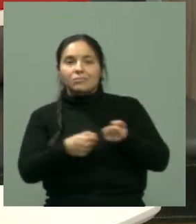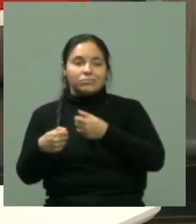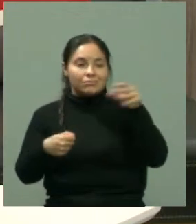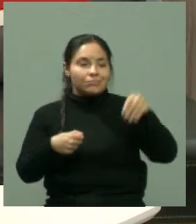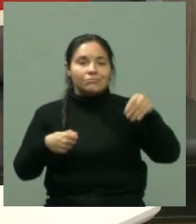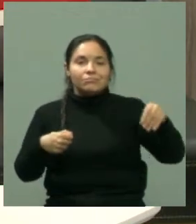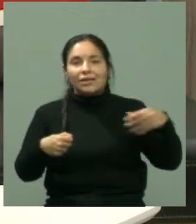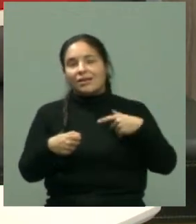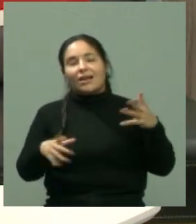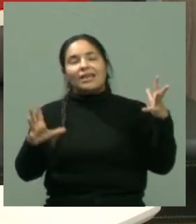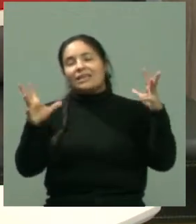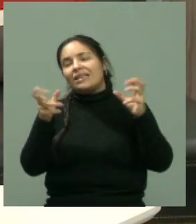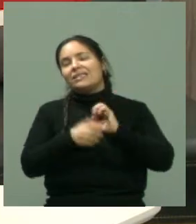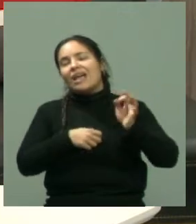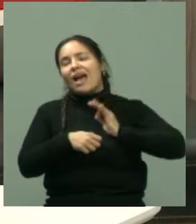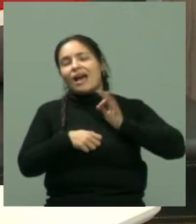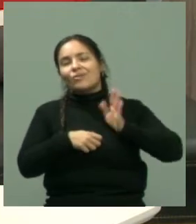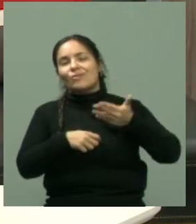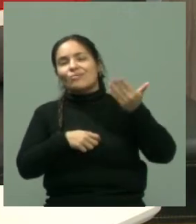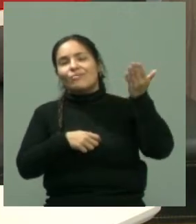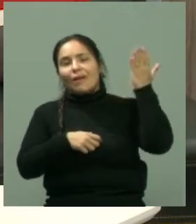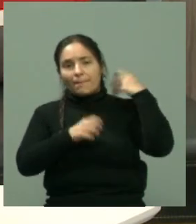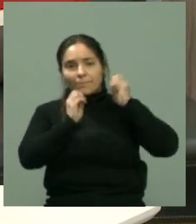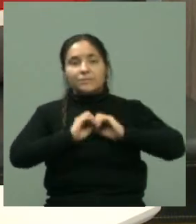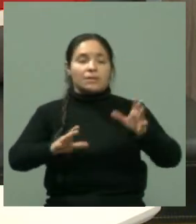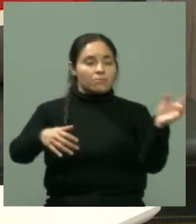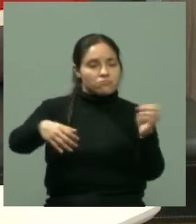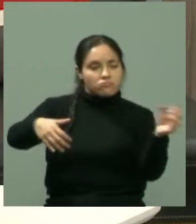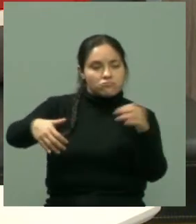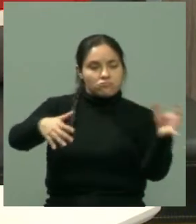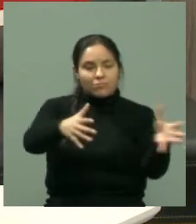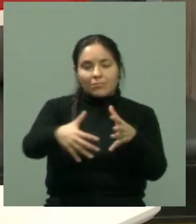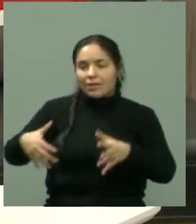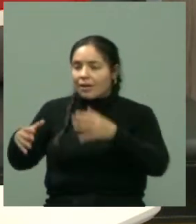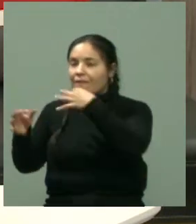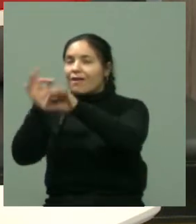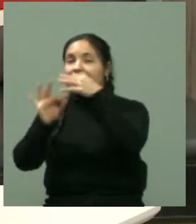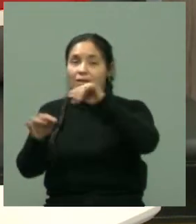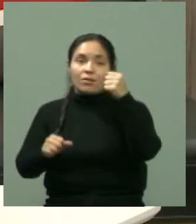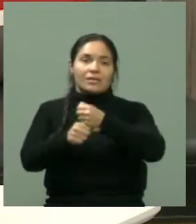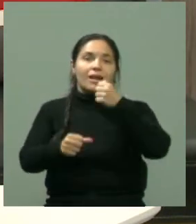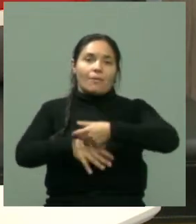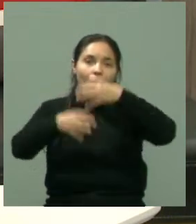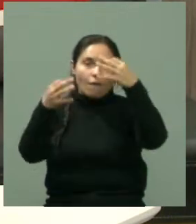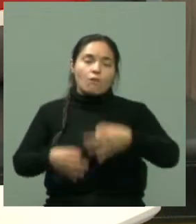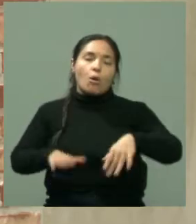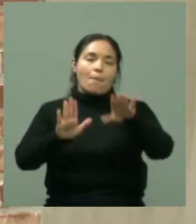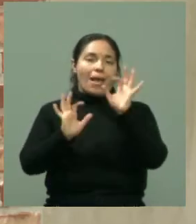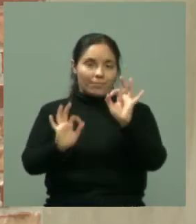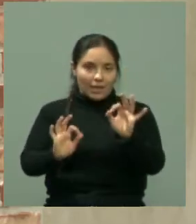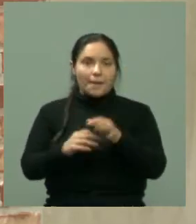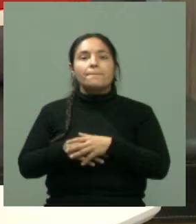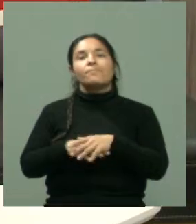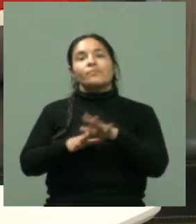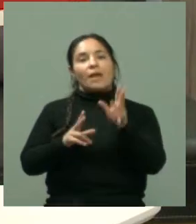vienen desde las crisis, empezaron con esos trabajos desde la crisis de 2001, ahora tienen un trabajo que está un poco más formalizado, tiene